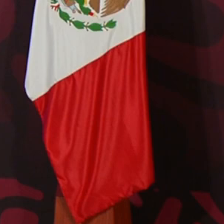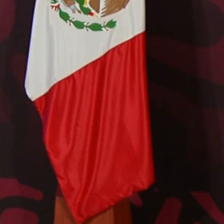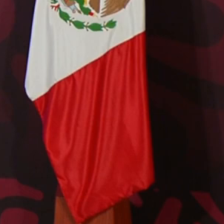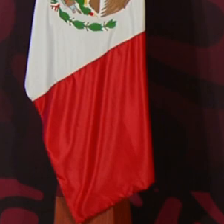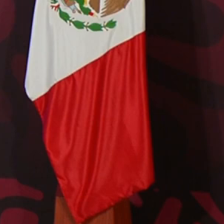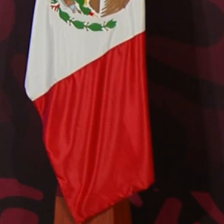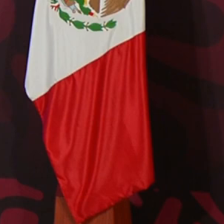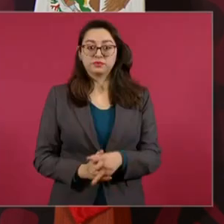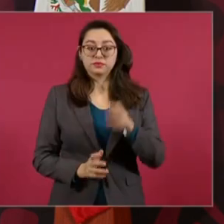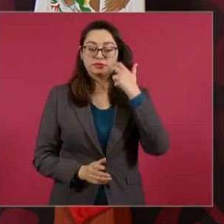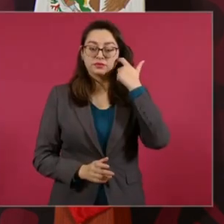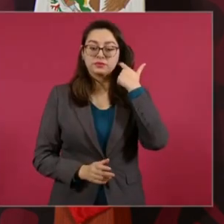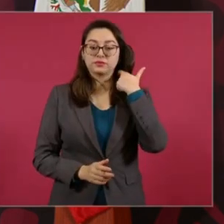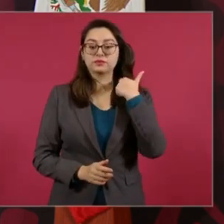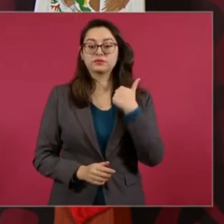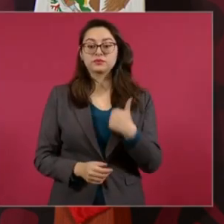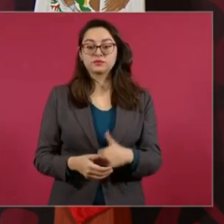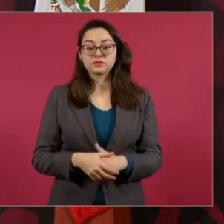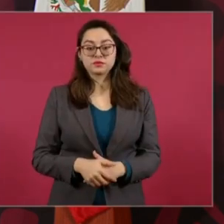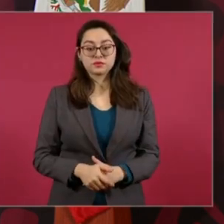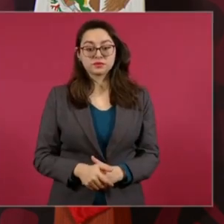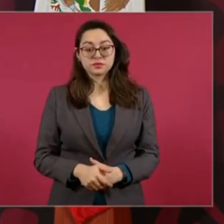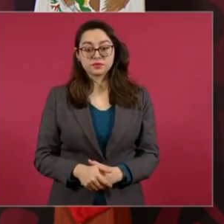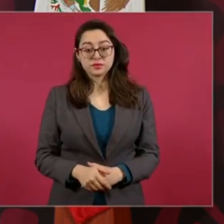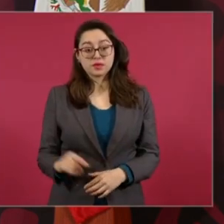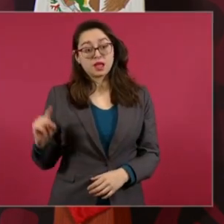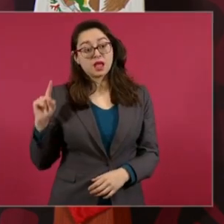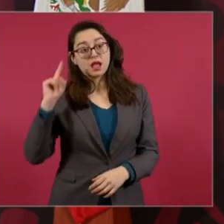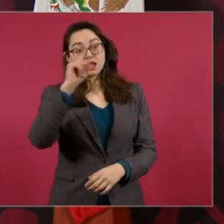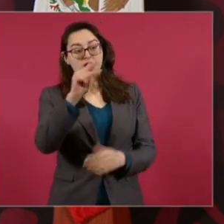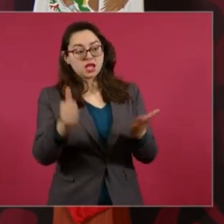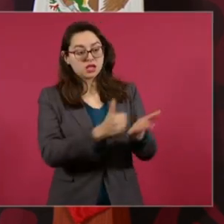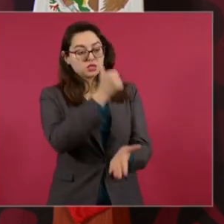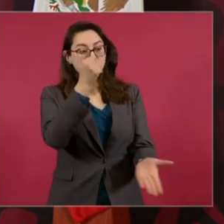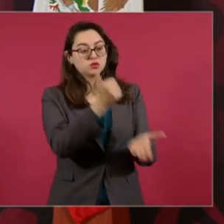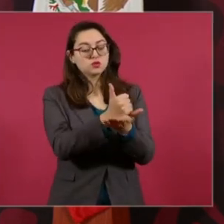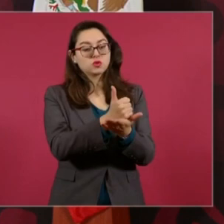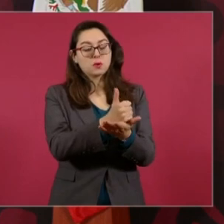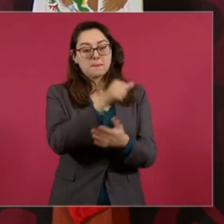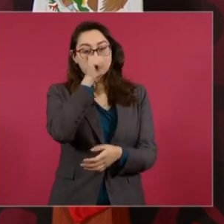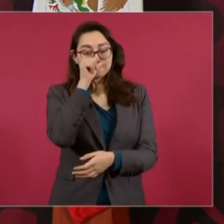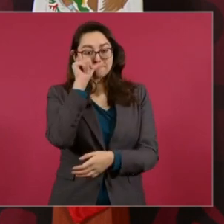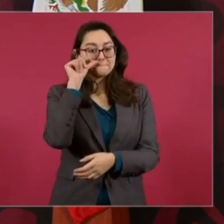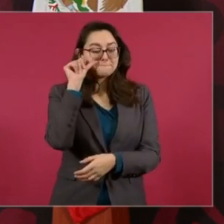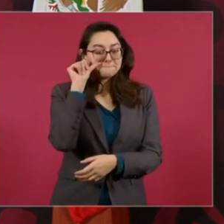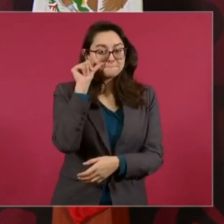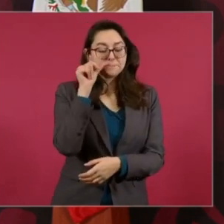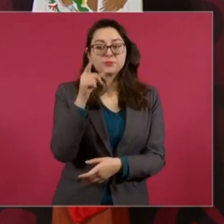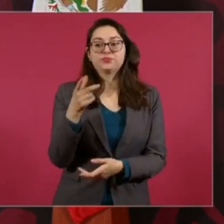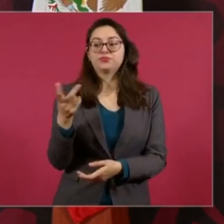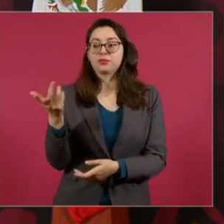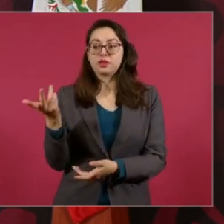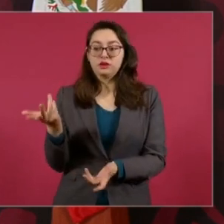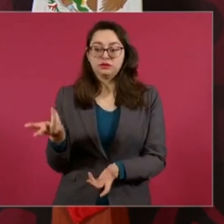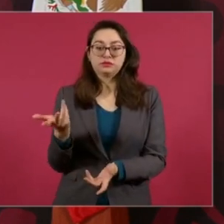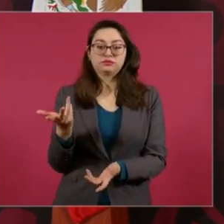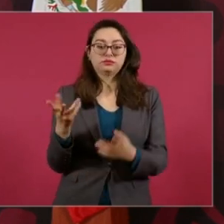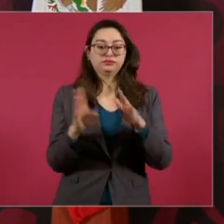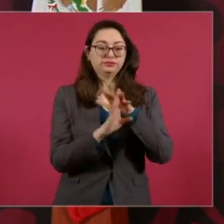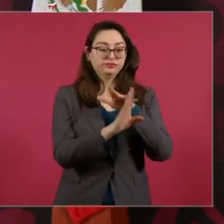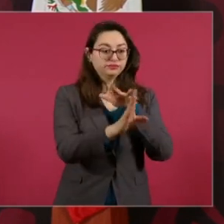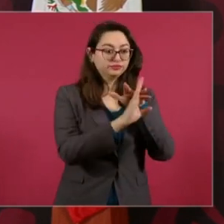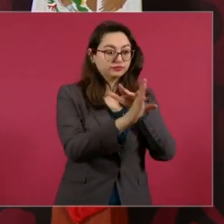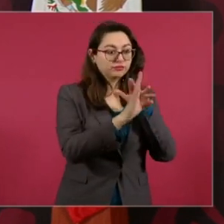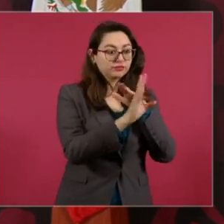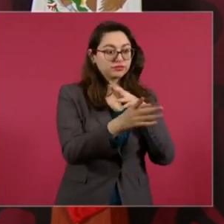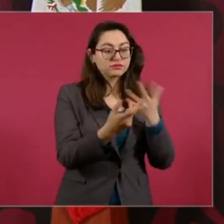que murieron en un incendio en Ciudad Juárez? Mujeres cubanas que mueren en un